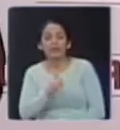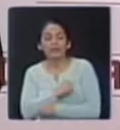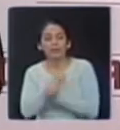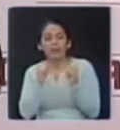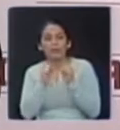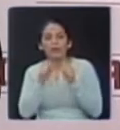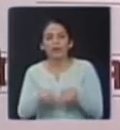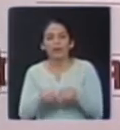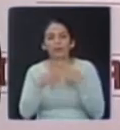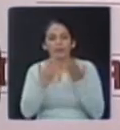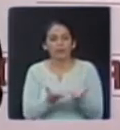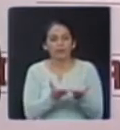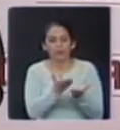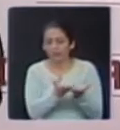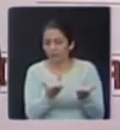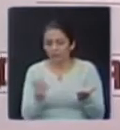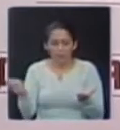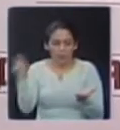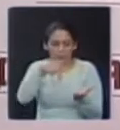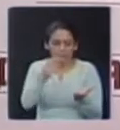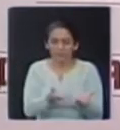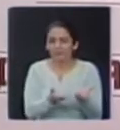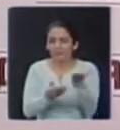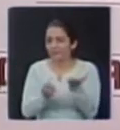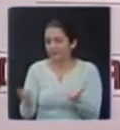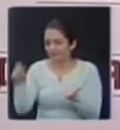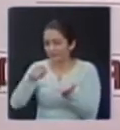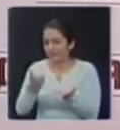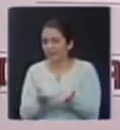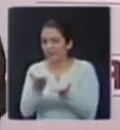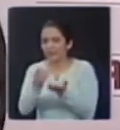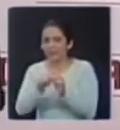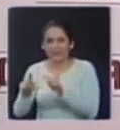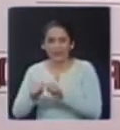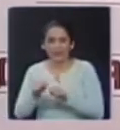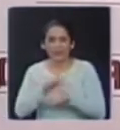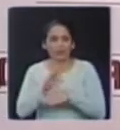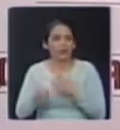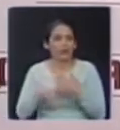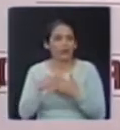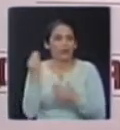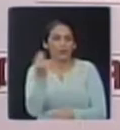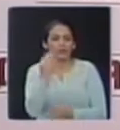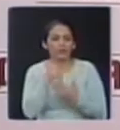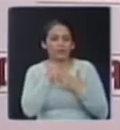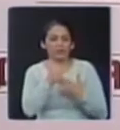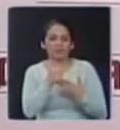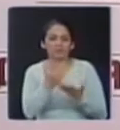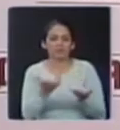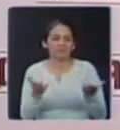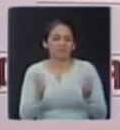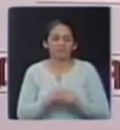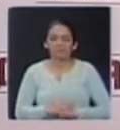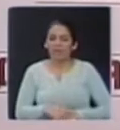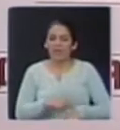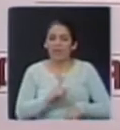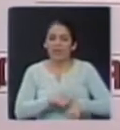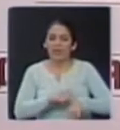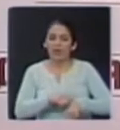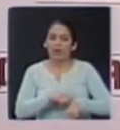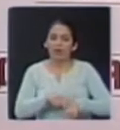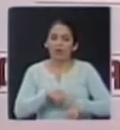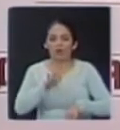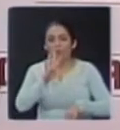los chicos van a estar pues trabajando desde esa hora. Realmente rotan cerca de ciertos, ¿qué